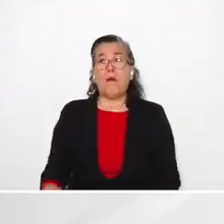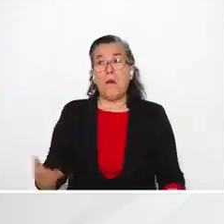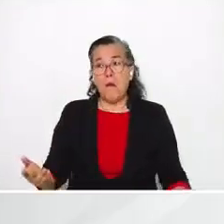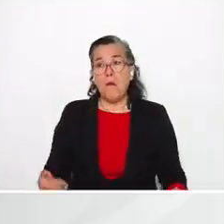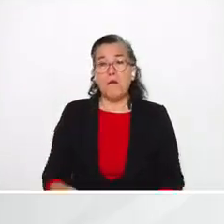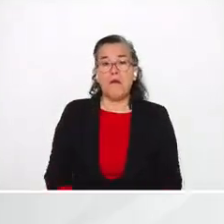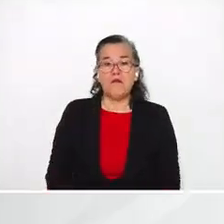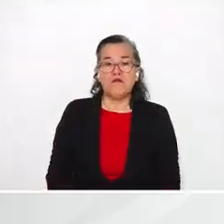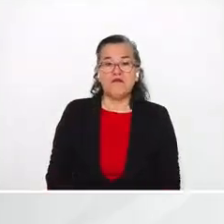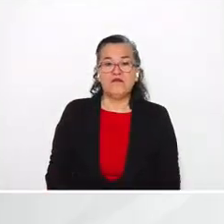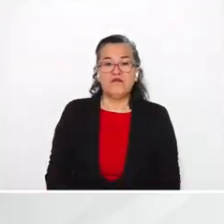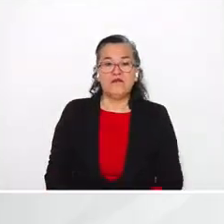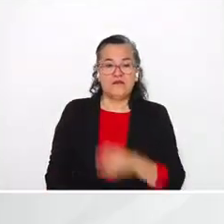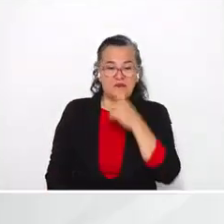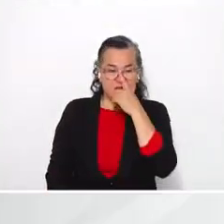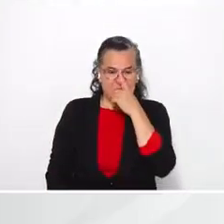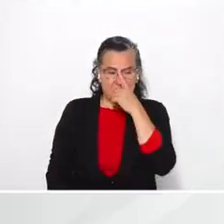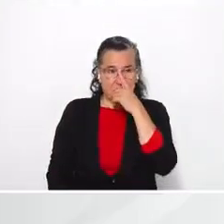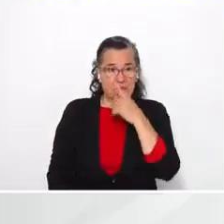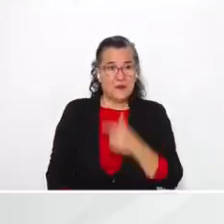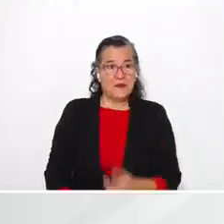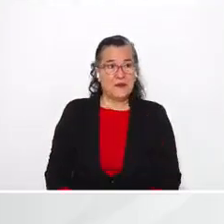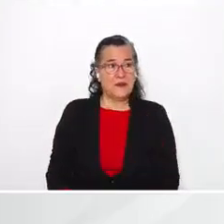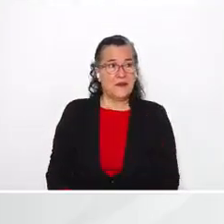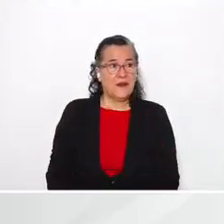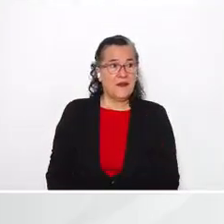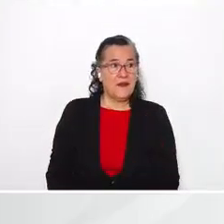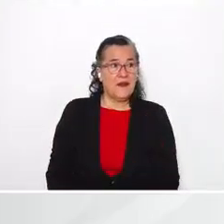estoy mal con esto de pasar el… Bueno.